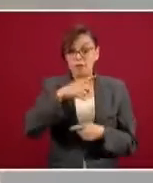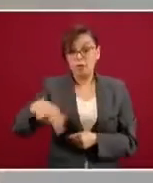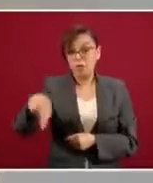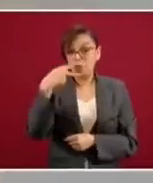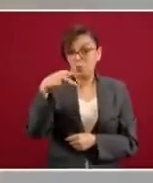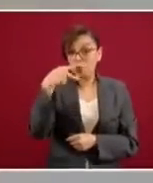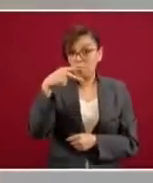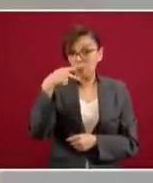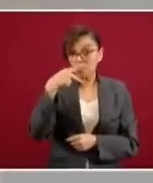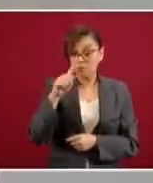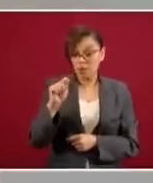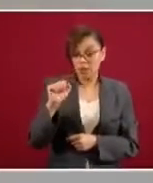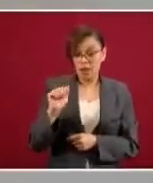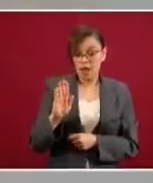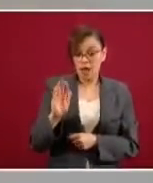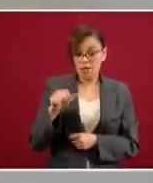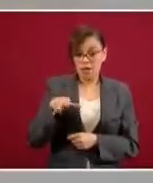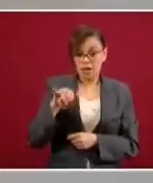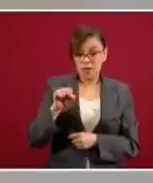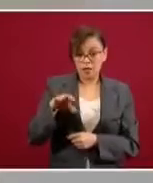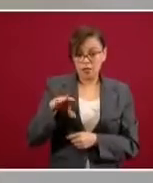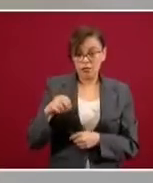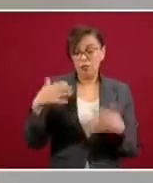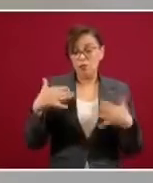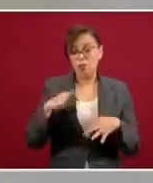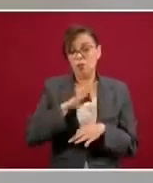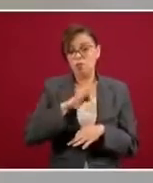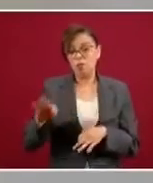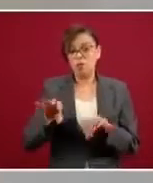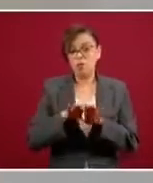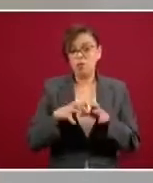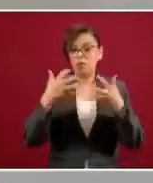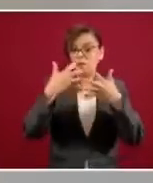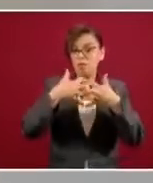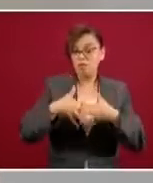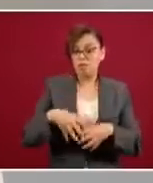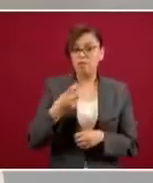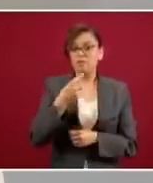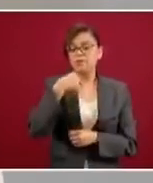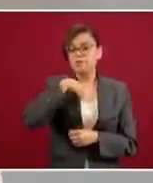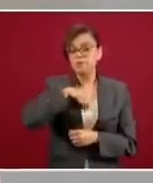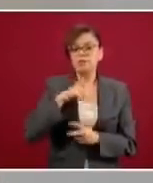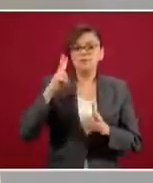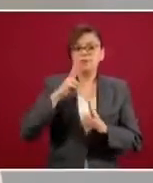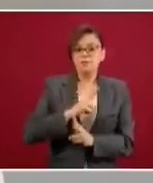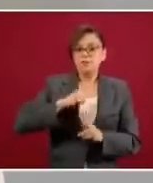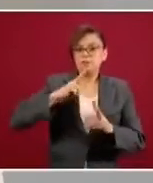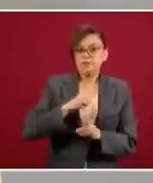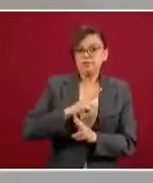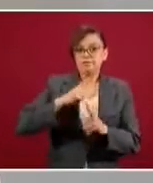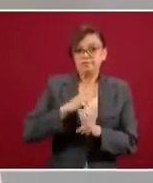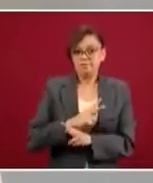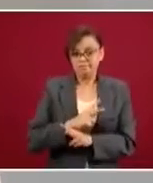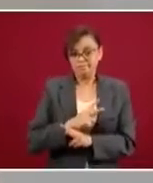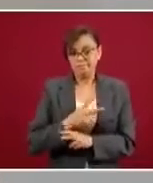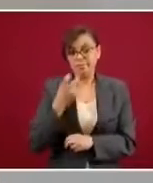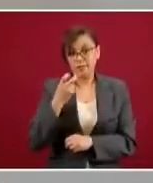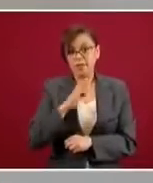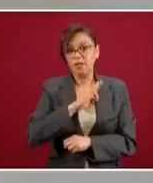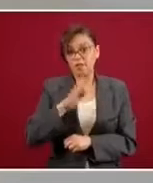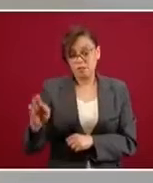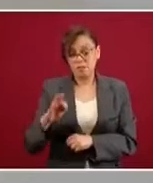además causa muy importantes alteraciones del funcionamiento del aparato respiratorio. Entonces, el tabaquismo aumenta el